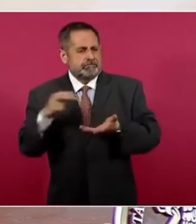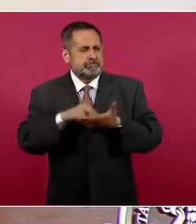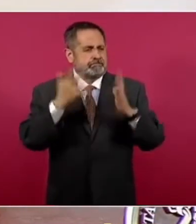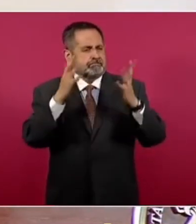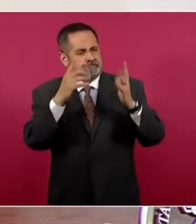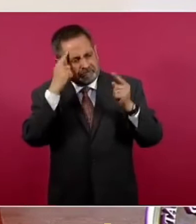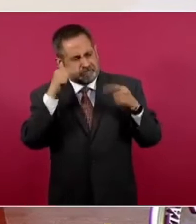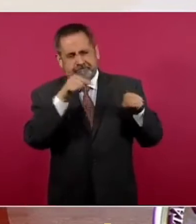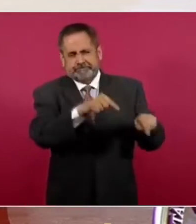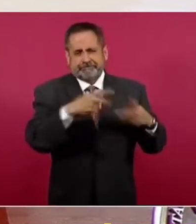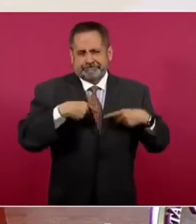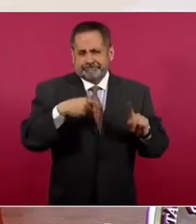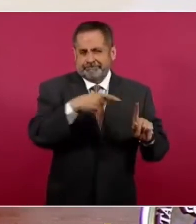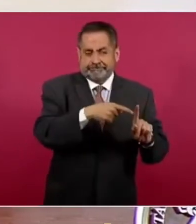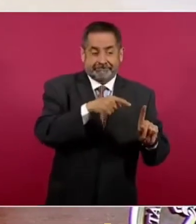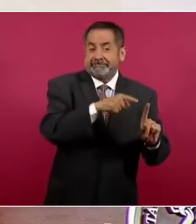aplaudiéndole,